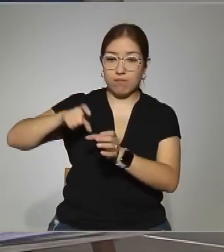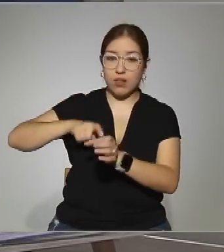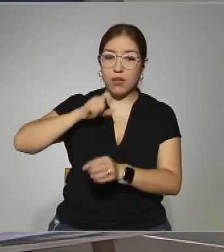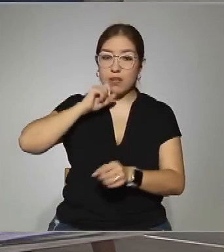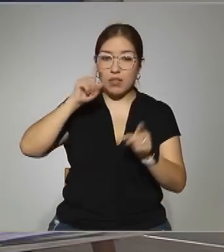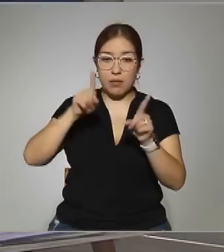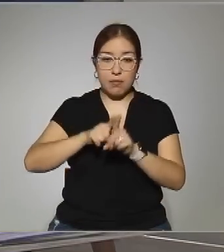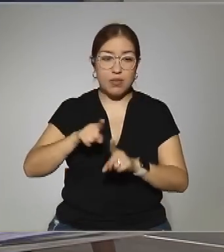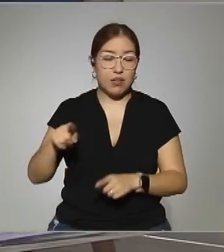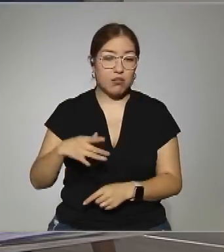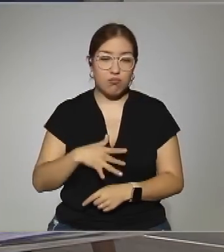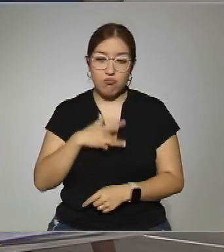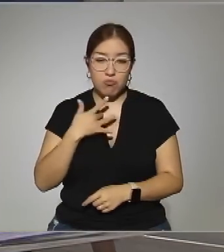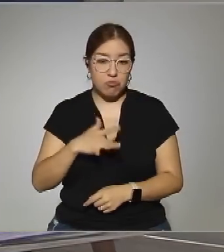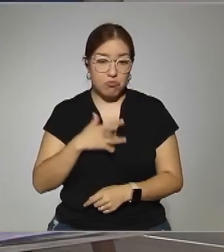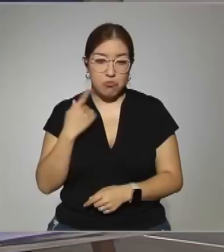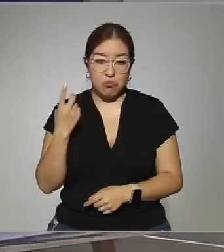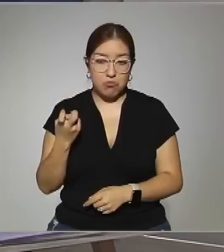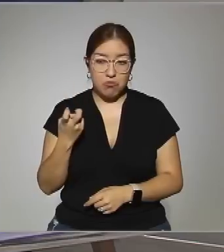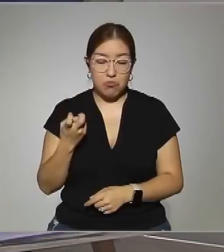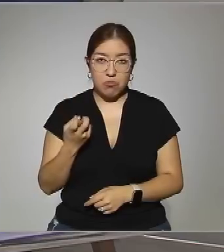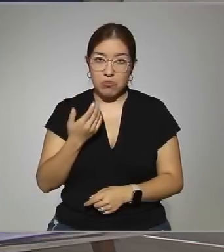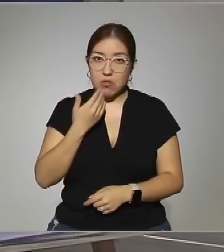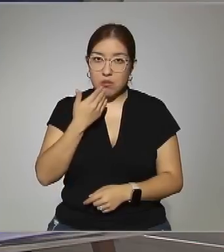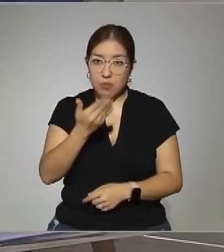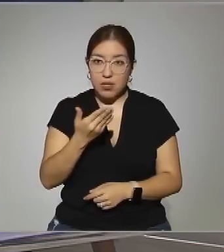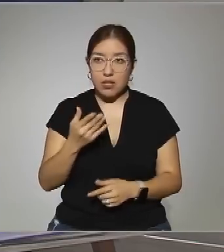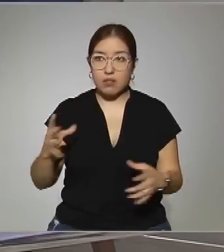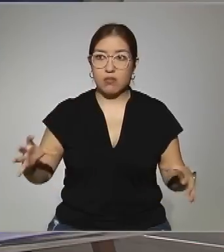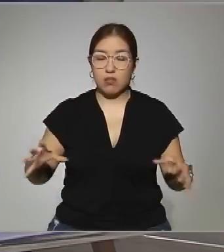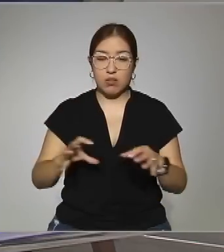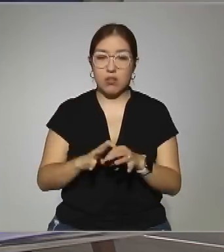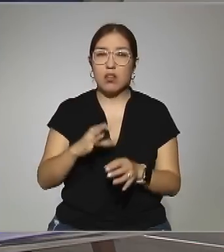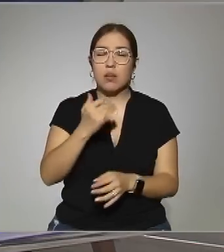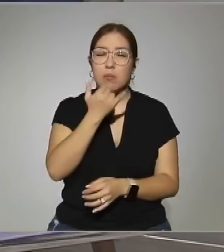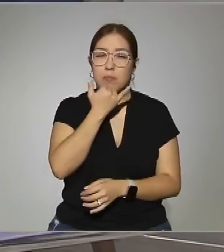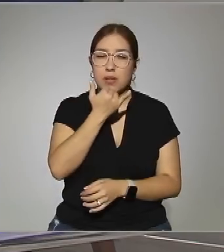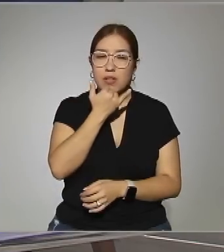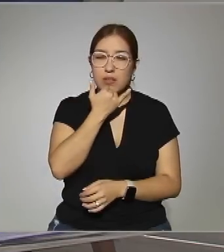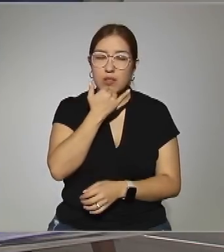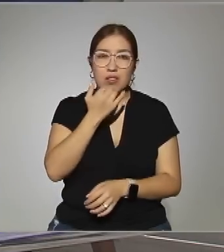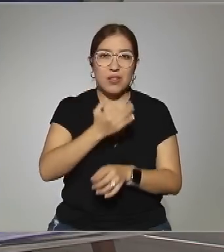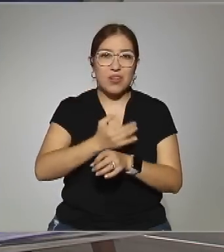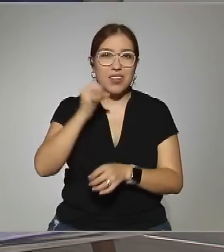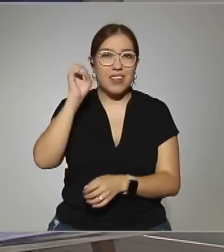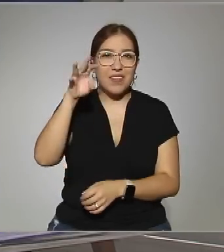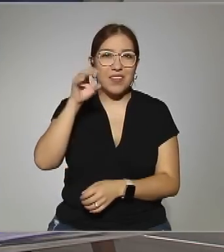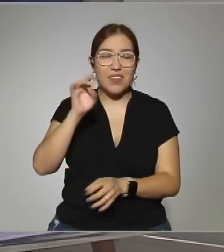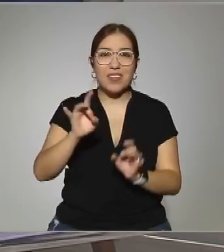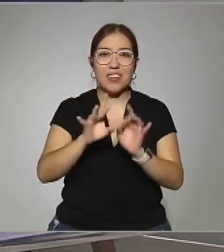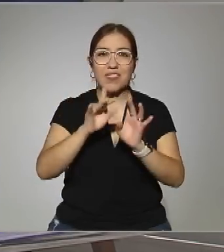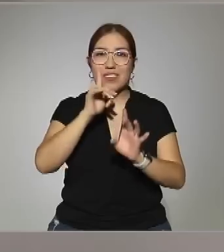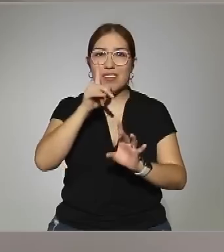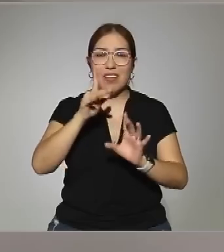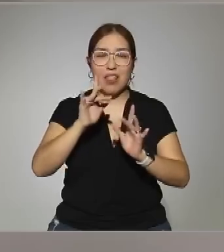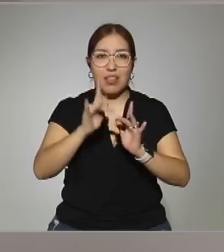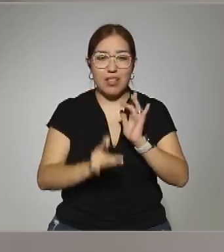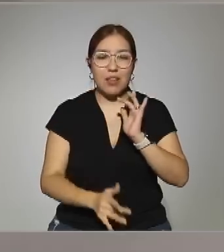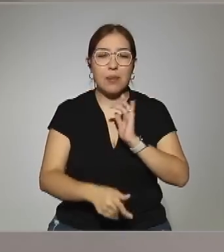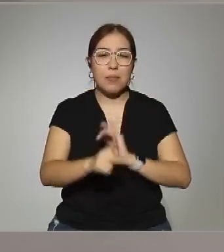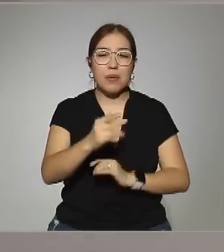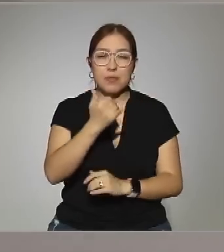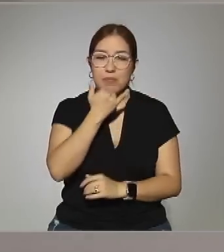además ser digno de pertenecer. Perdón, estamos en vivo y ocurren estas cosas. Pero sí,